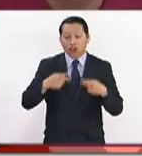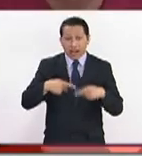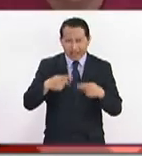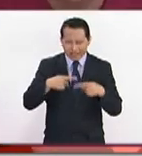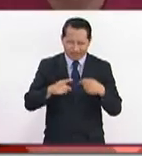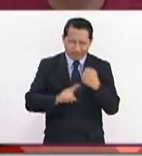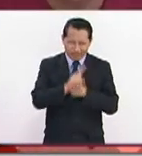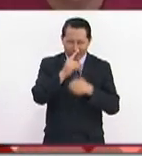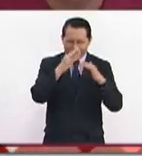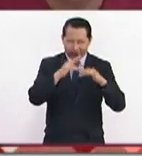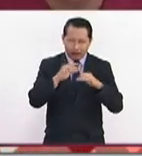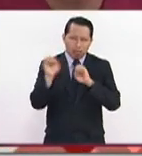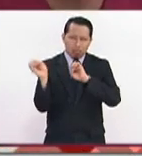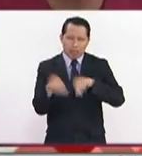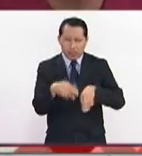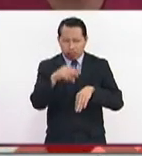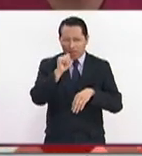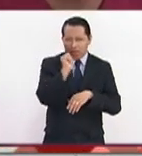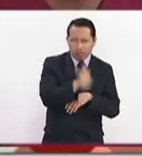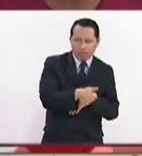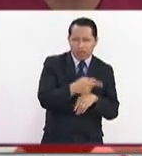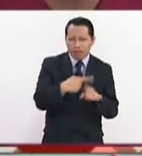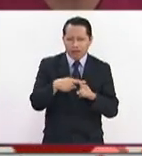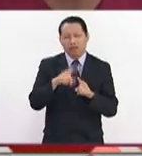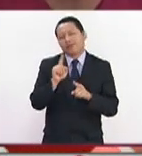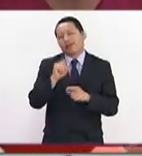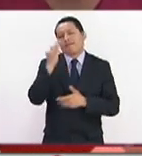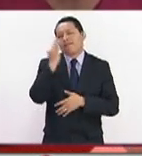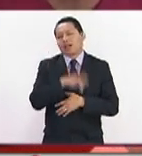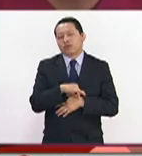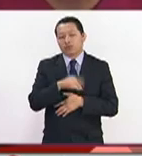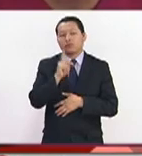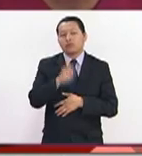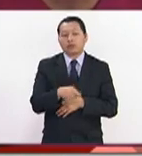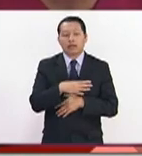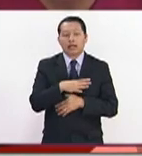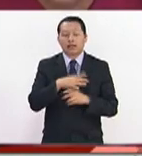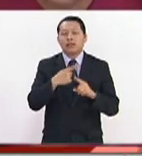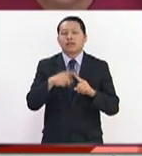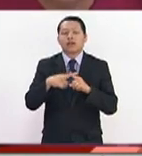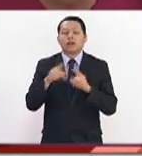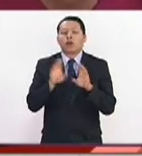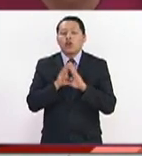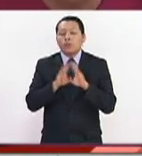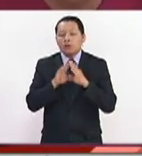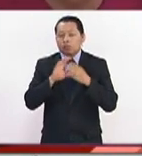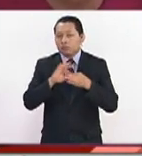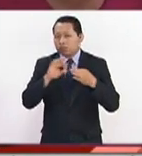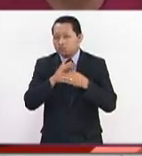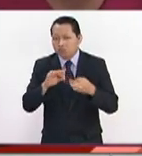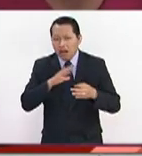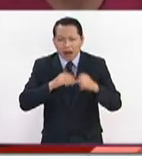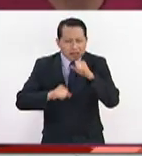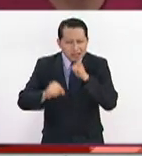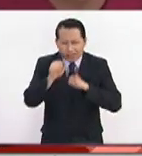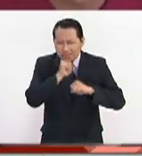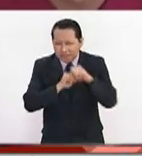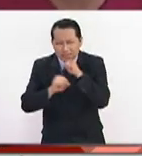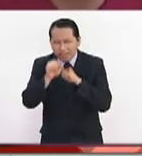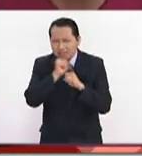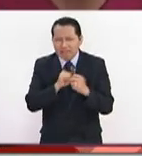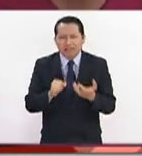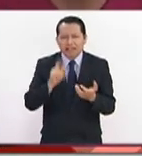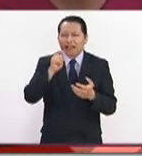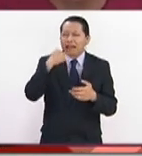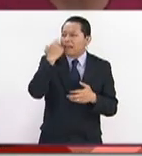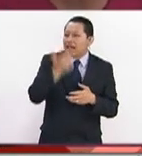indefensión, que no se atiende a todos. Es absolutamente falso. En realidad, estas versiones corren a partir de rumores o nuevamente que